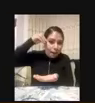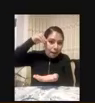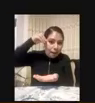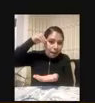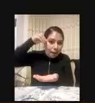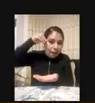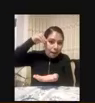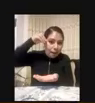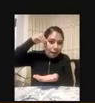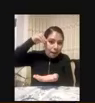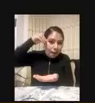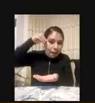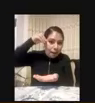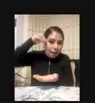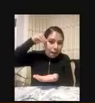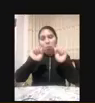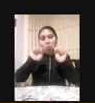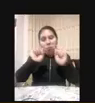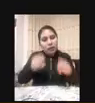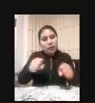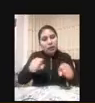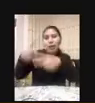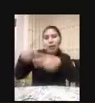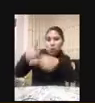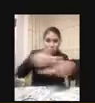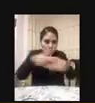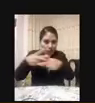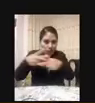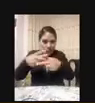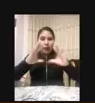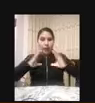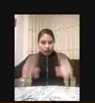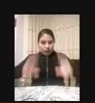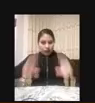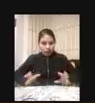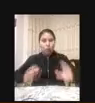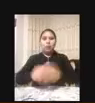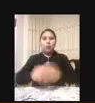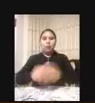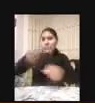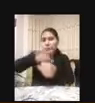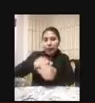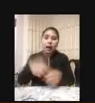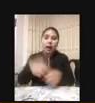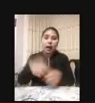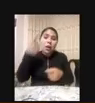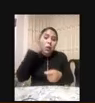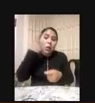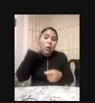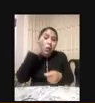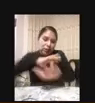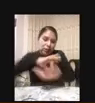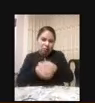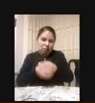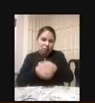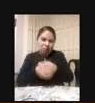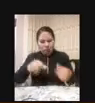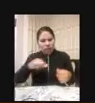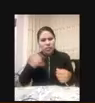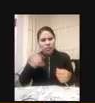cuerpo o cuidar su cuerpo, sino también poder trabajar de forma externa, porque es lo principal. Si yo no conozco mi cuerpo, difícilmente voy a